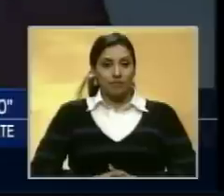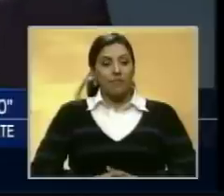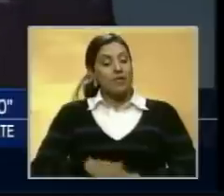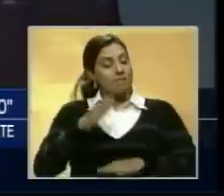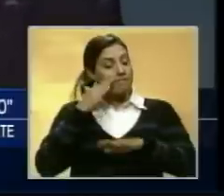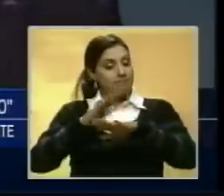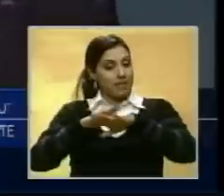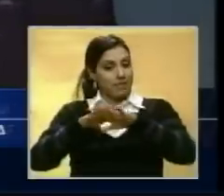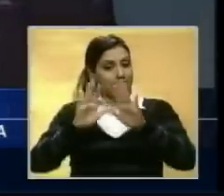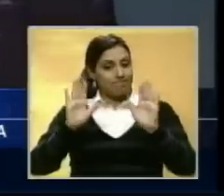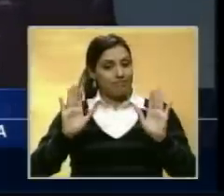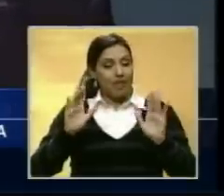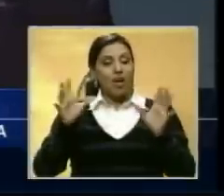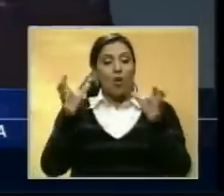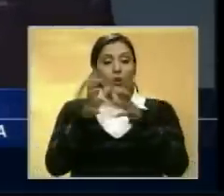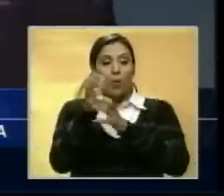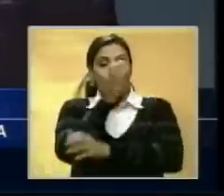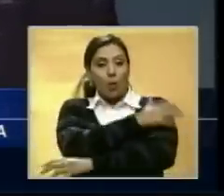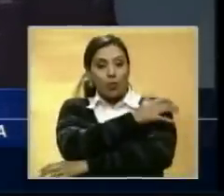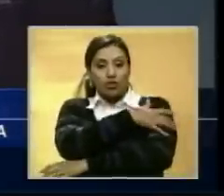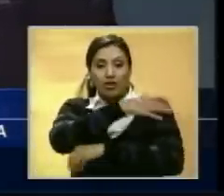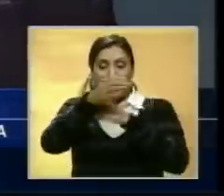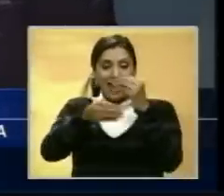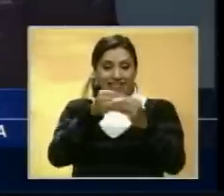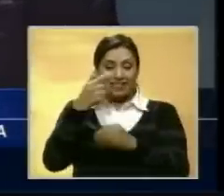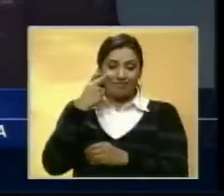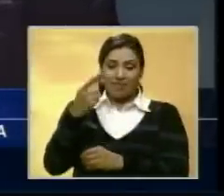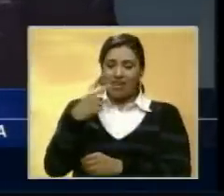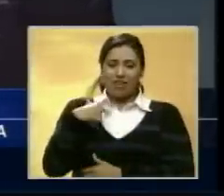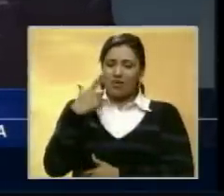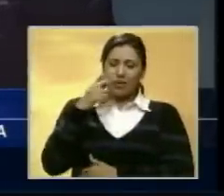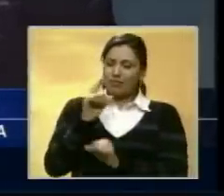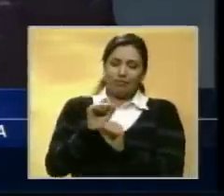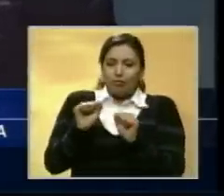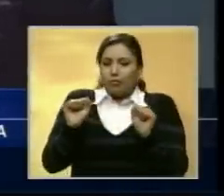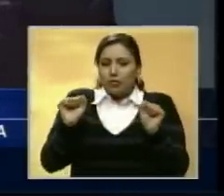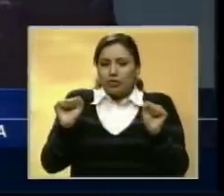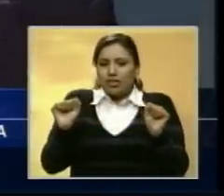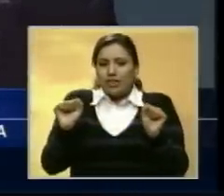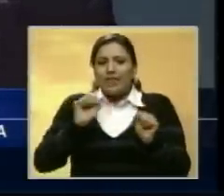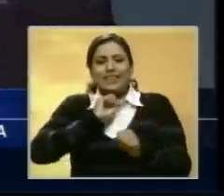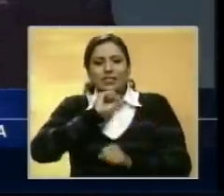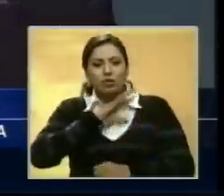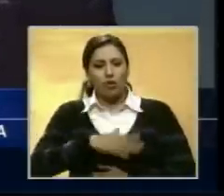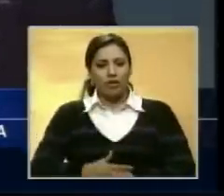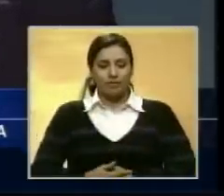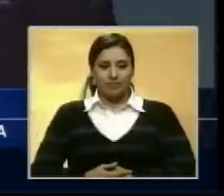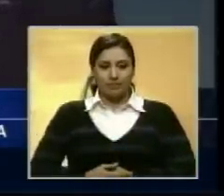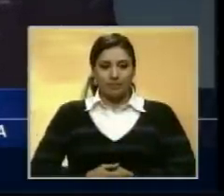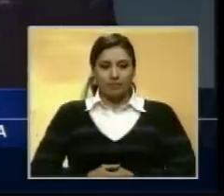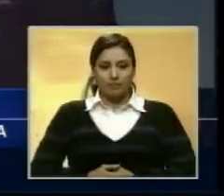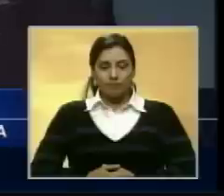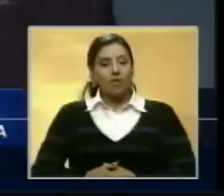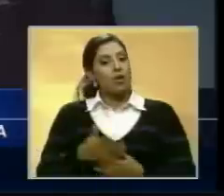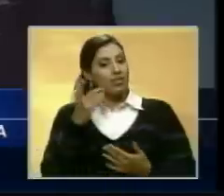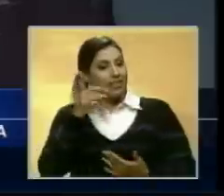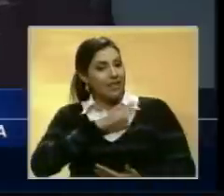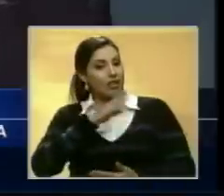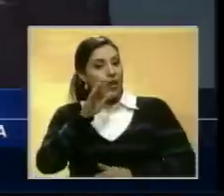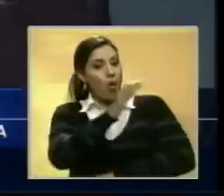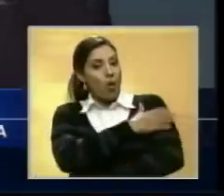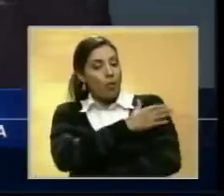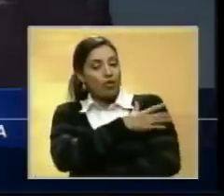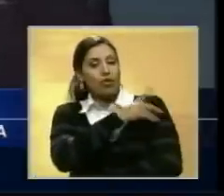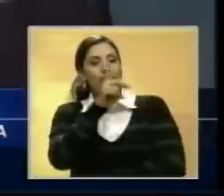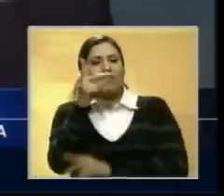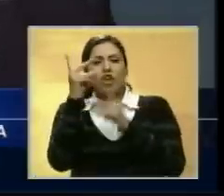Mire, lo que ha hecho la derecha venezolana no tiene precedente en la historia republicana. Una oposición